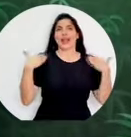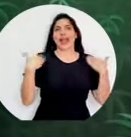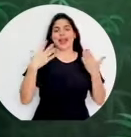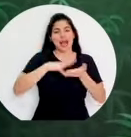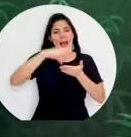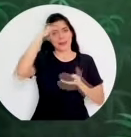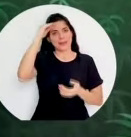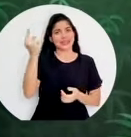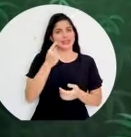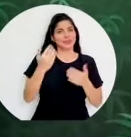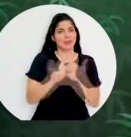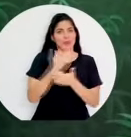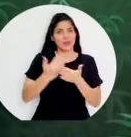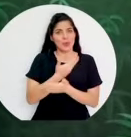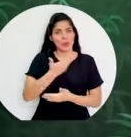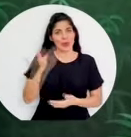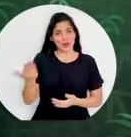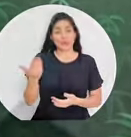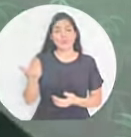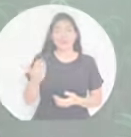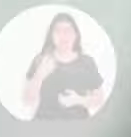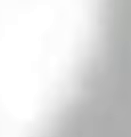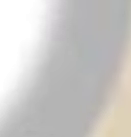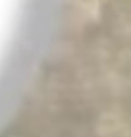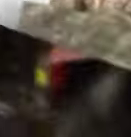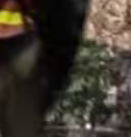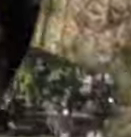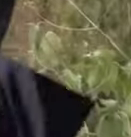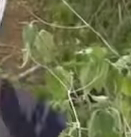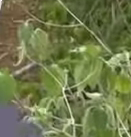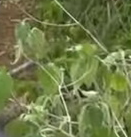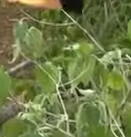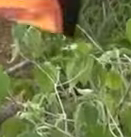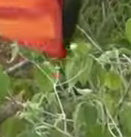alegría que da aprender siempre cosas nuevas.